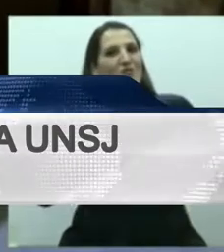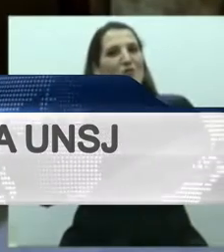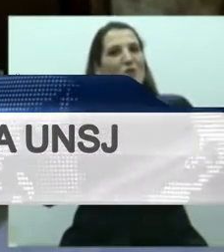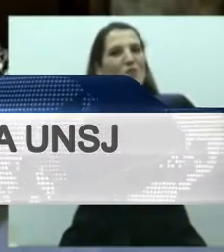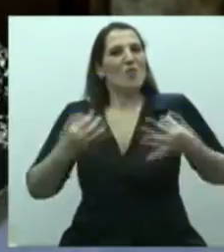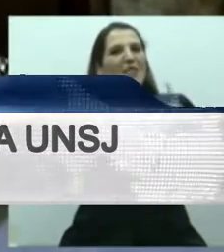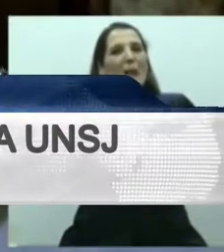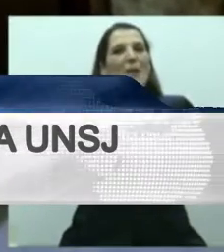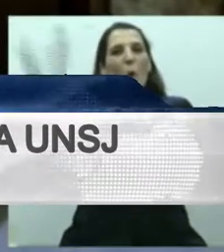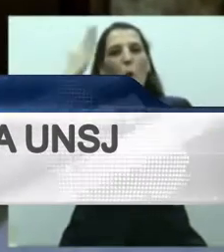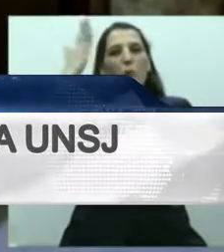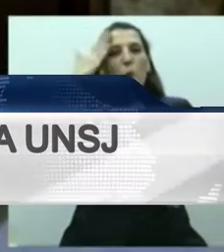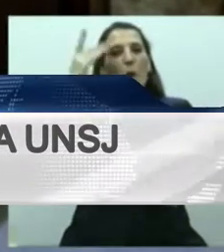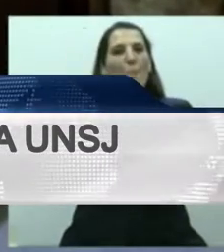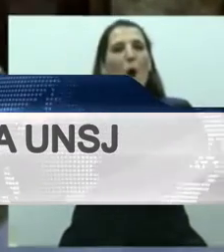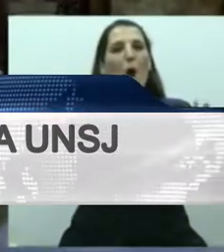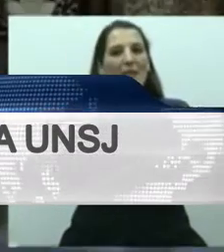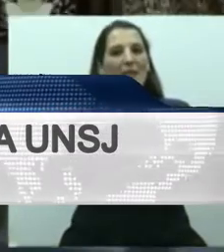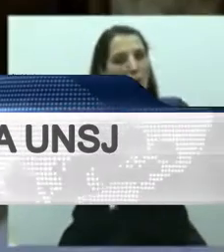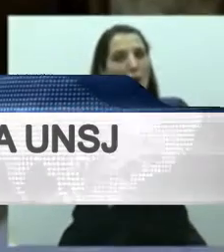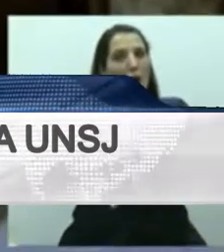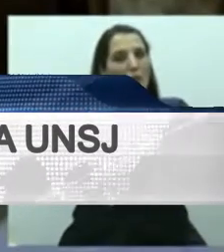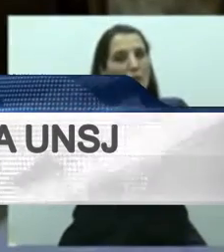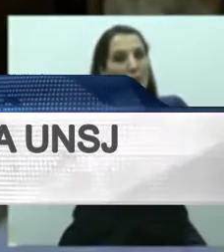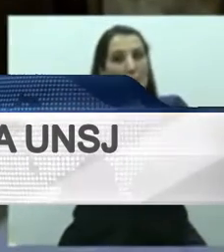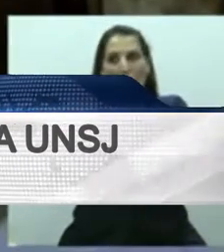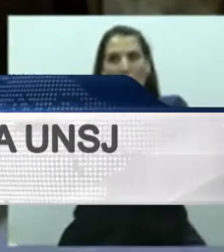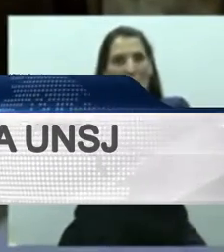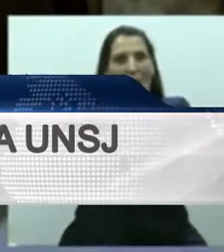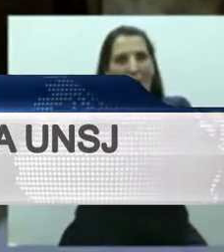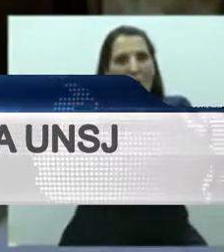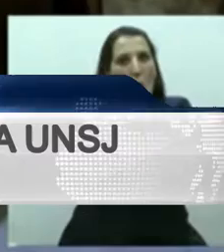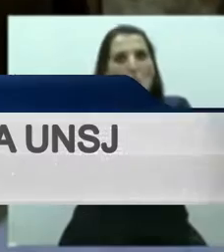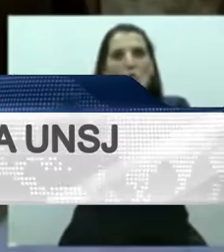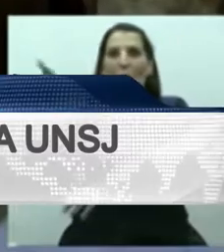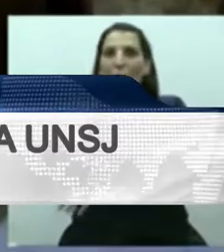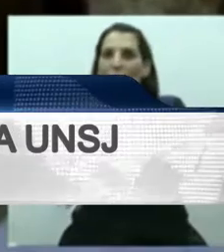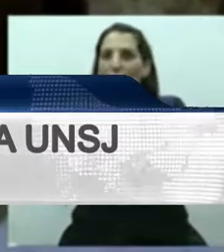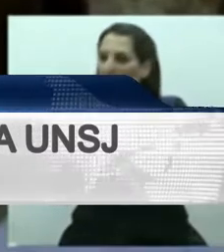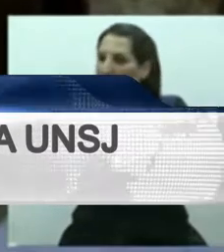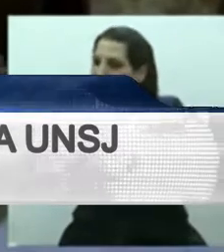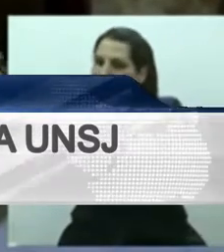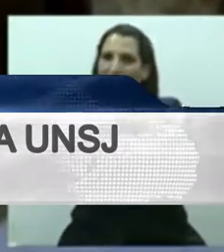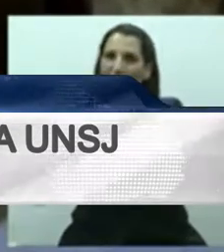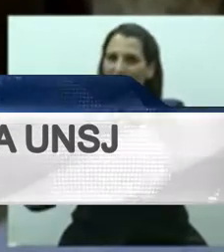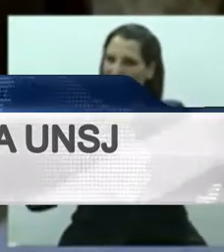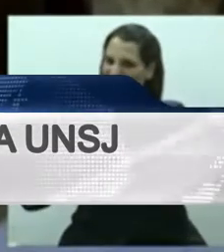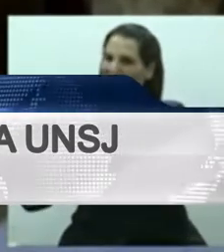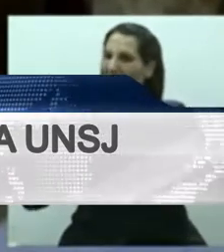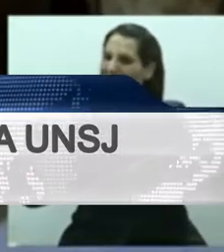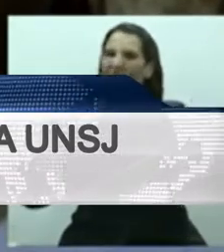Nos agarró la pandemia y eso fue, sirvió para que se fuese dilatando las elecciones.